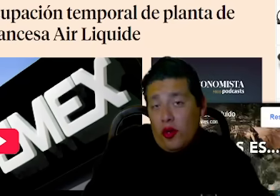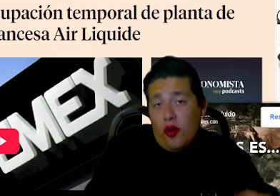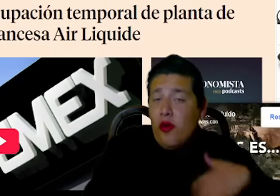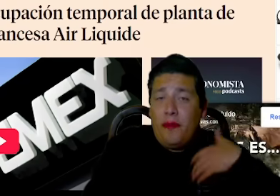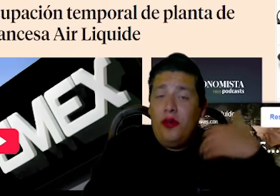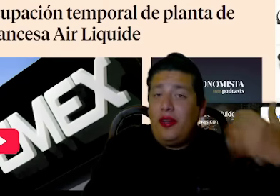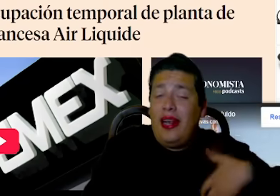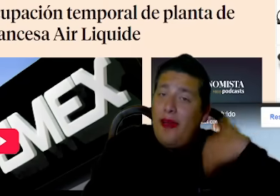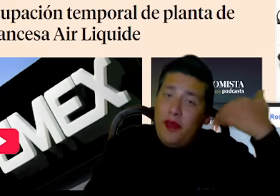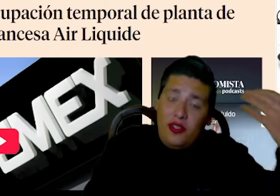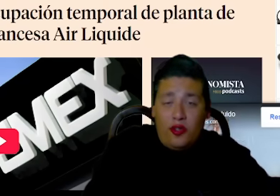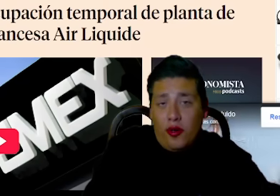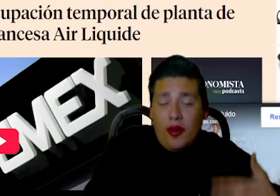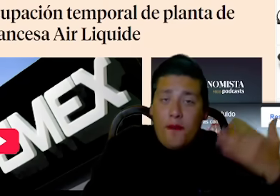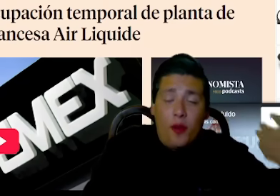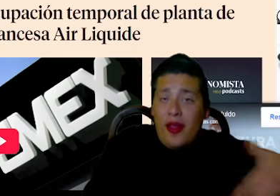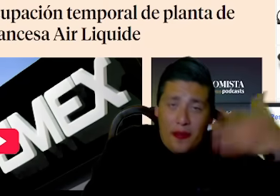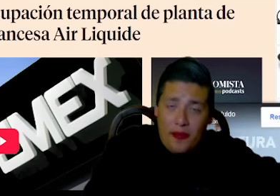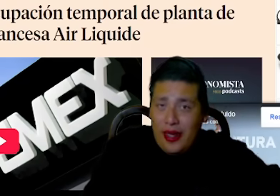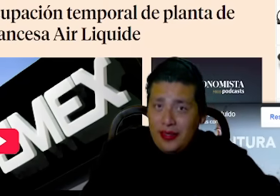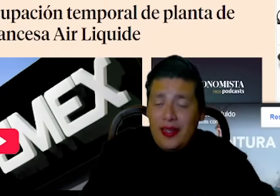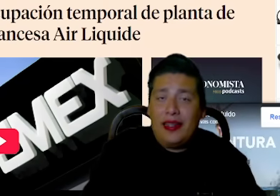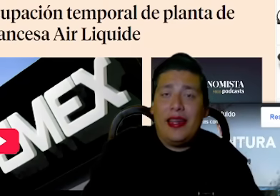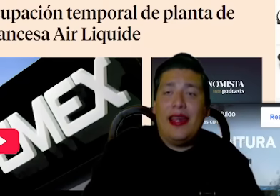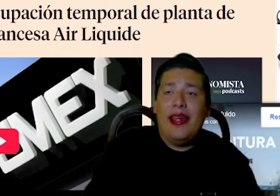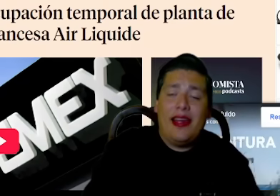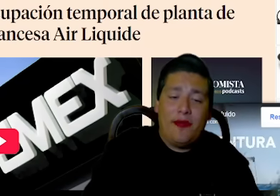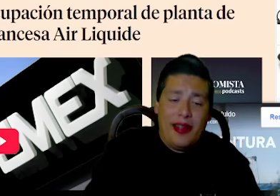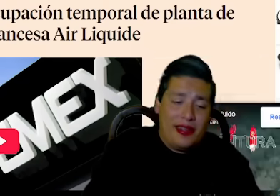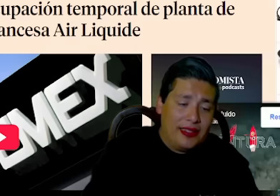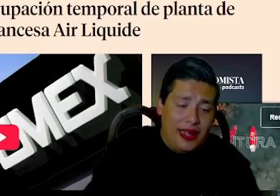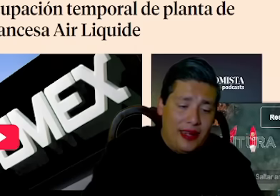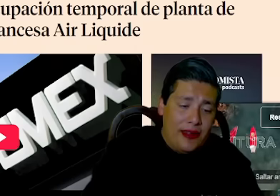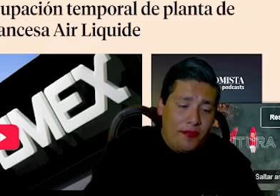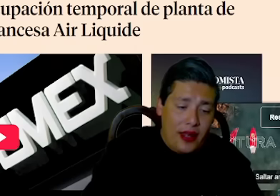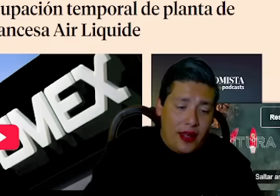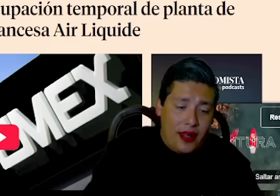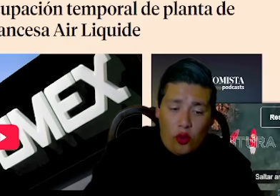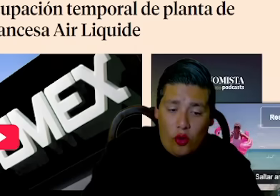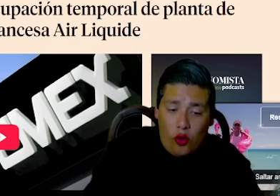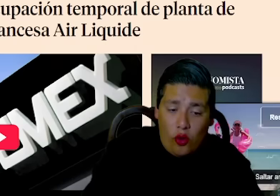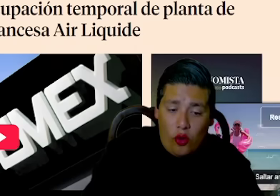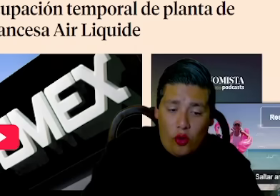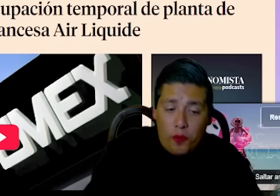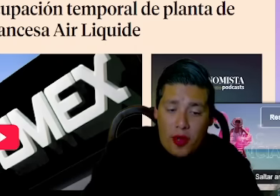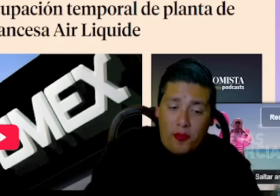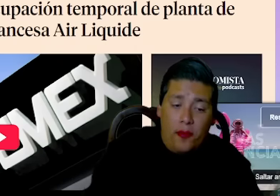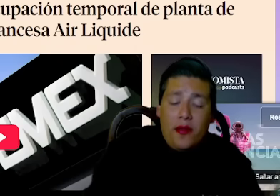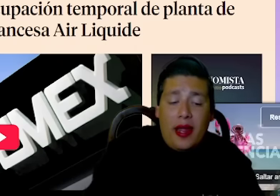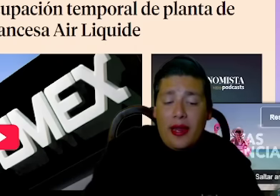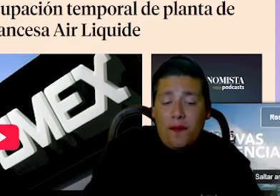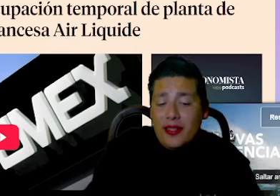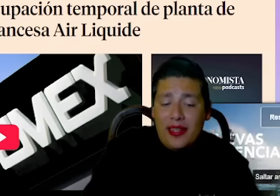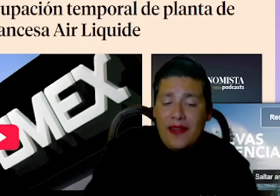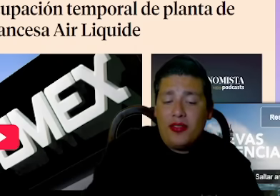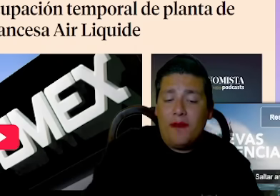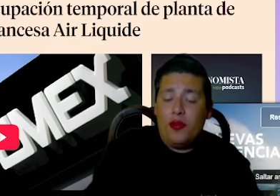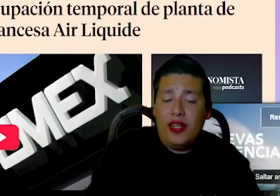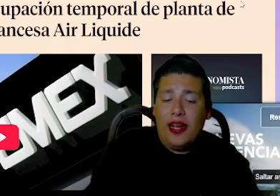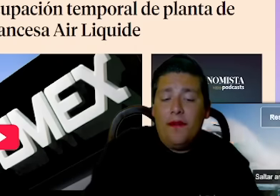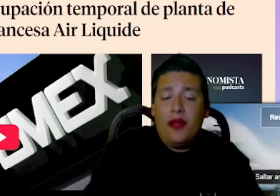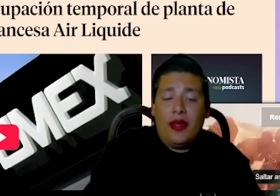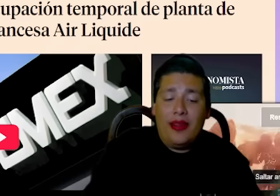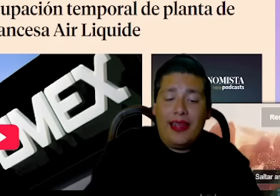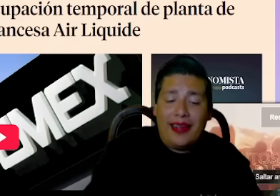nuestro territorio, pero que la ambición puede más que el bienestar de todo un pueblo. El